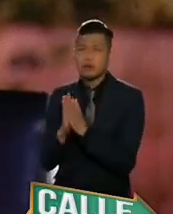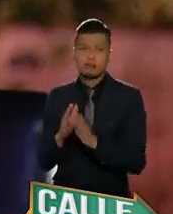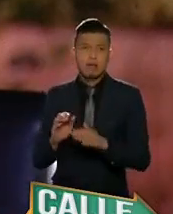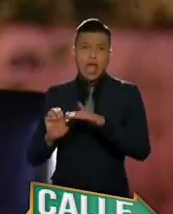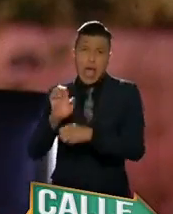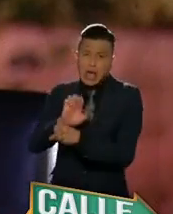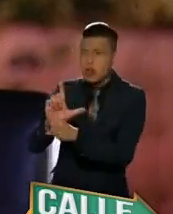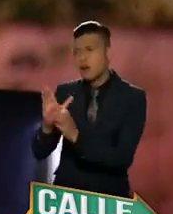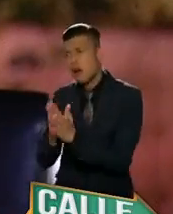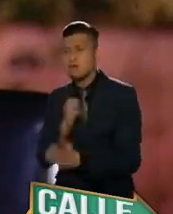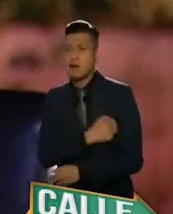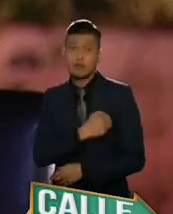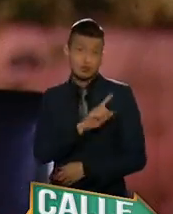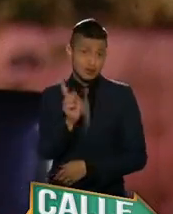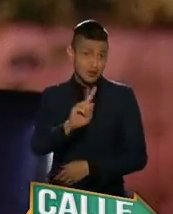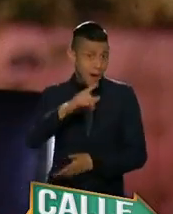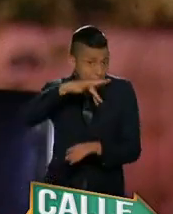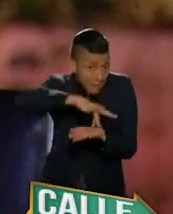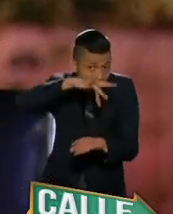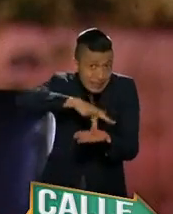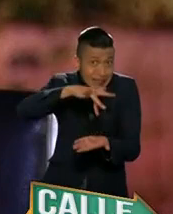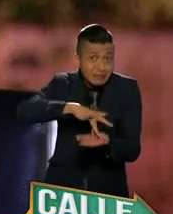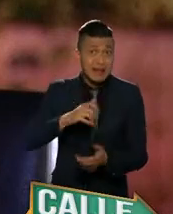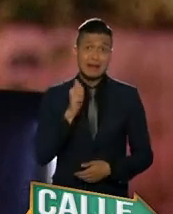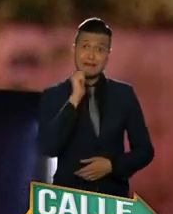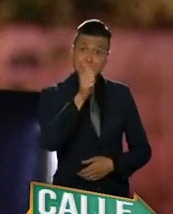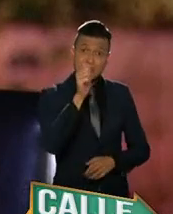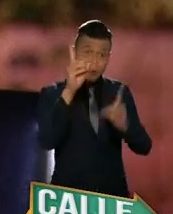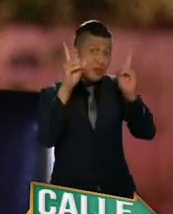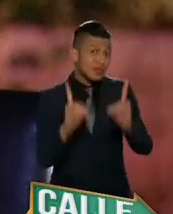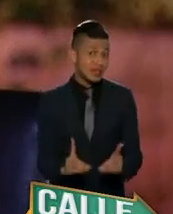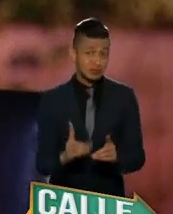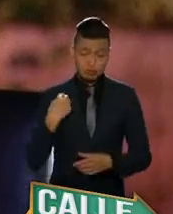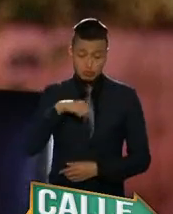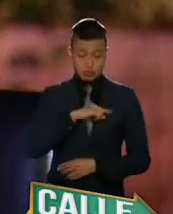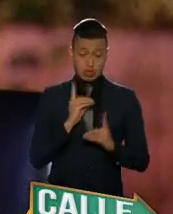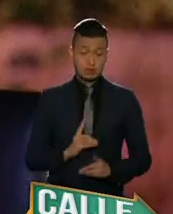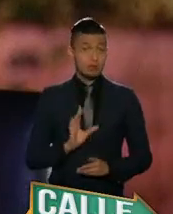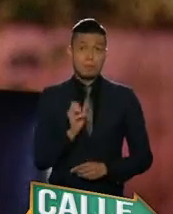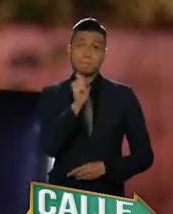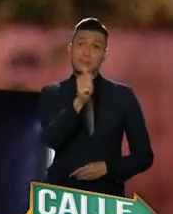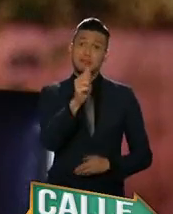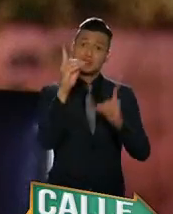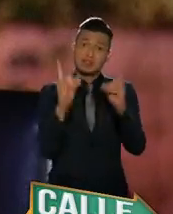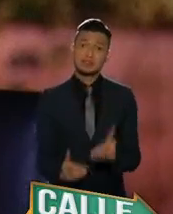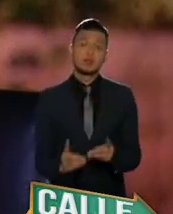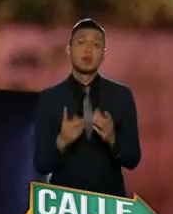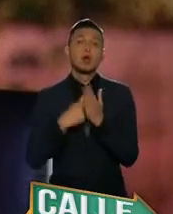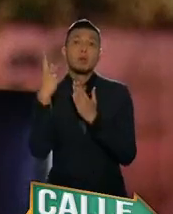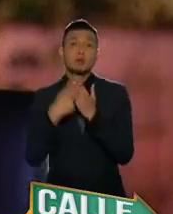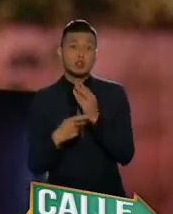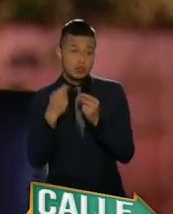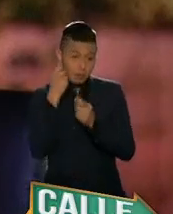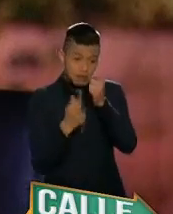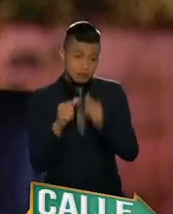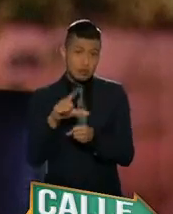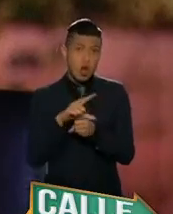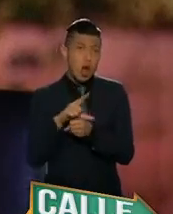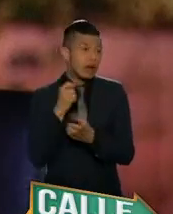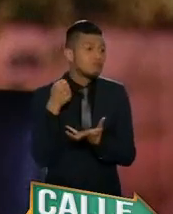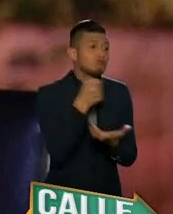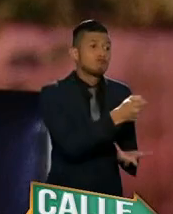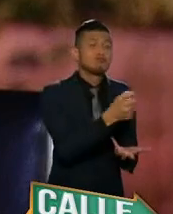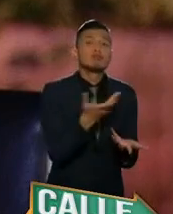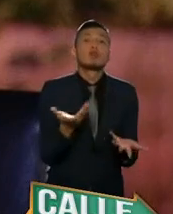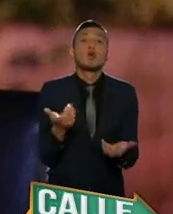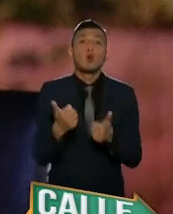es participando. Ustedes directamente sí. van a decidir, no nosotros, a qué proyectos específicos le dedican presupuesto local. Y ahora